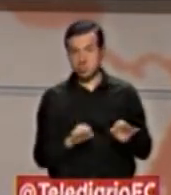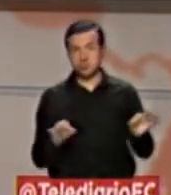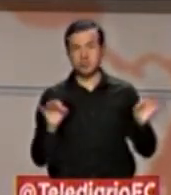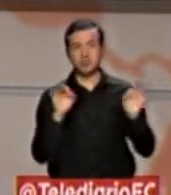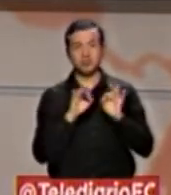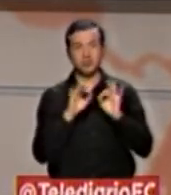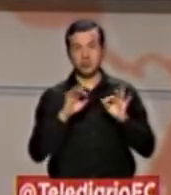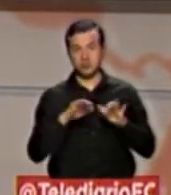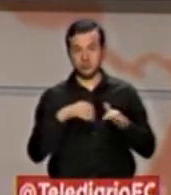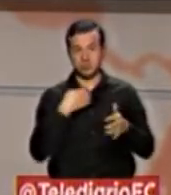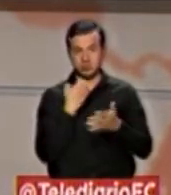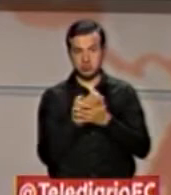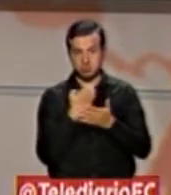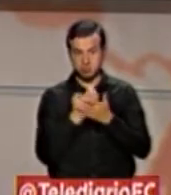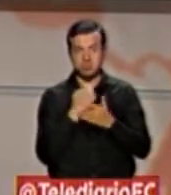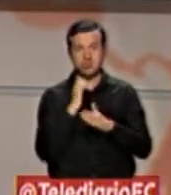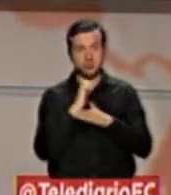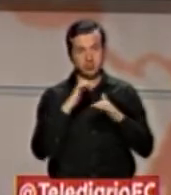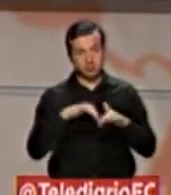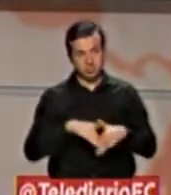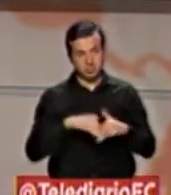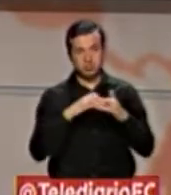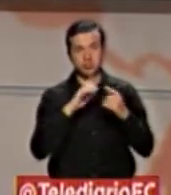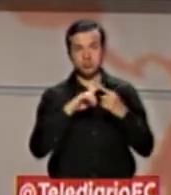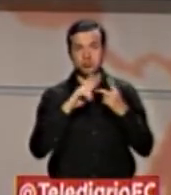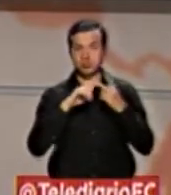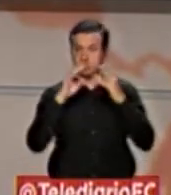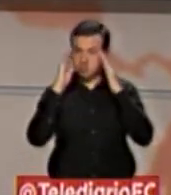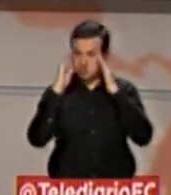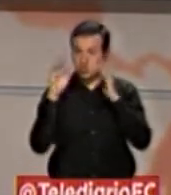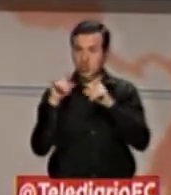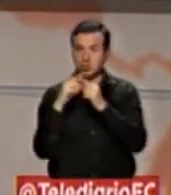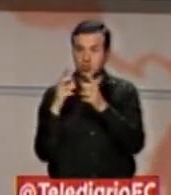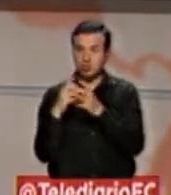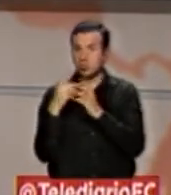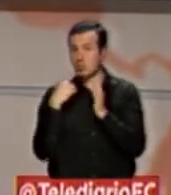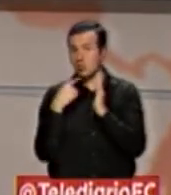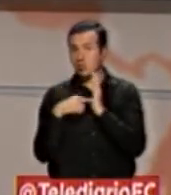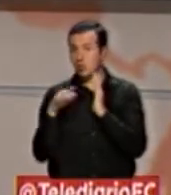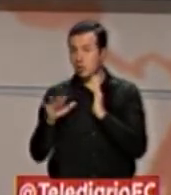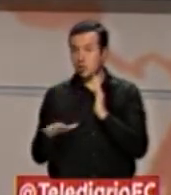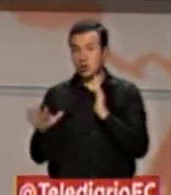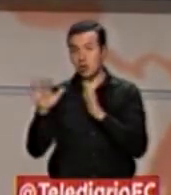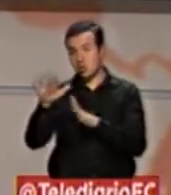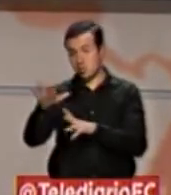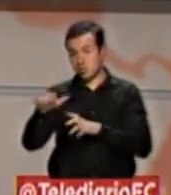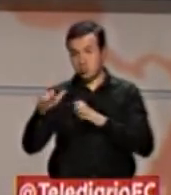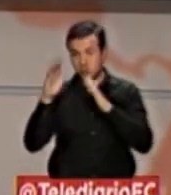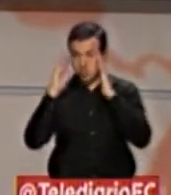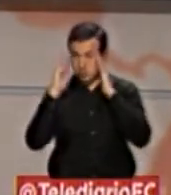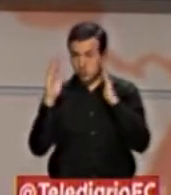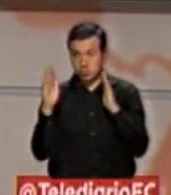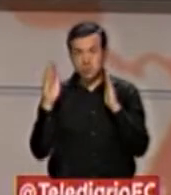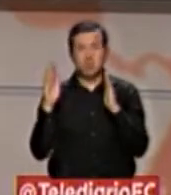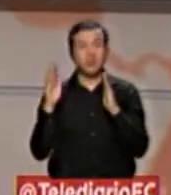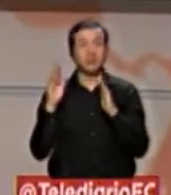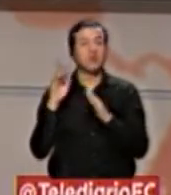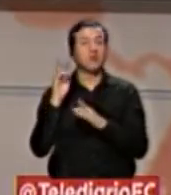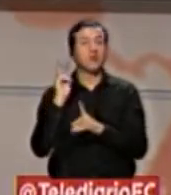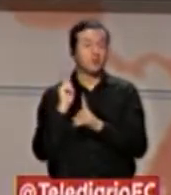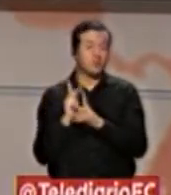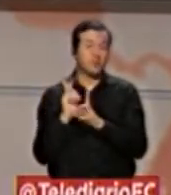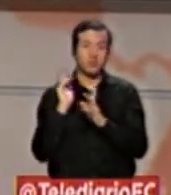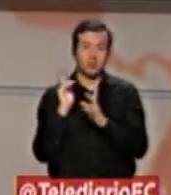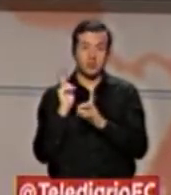la recuperación económica del país, mirar a sectores que están olvidados, como el sector de la agricultura, que puede ser un polo de